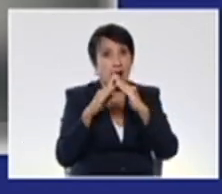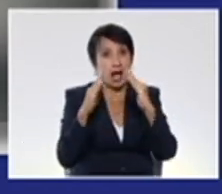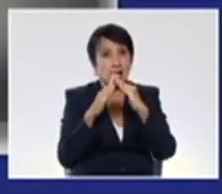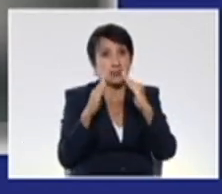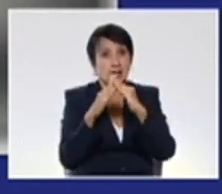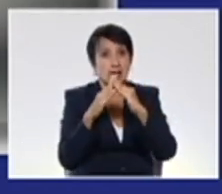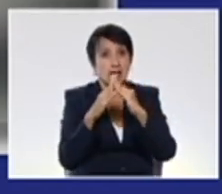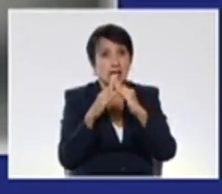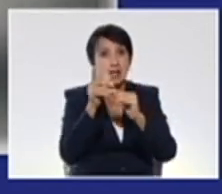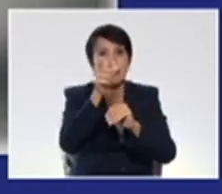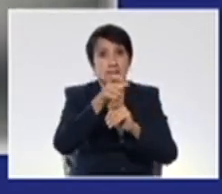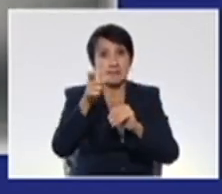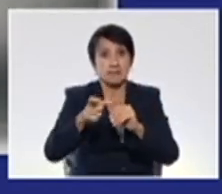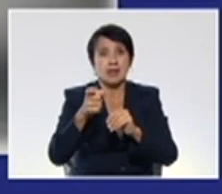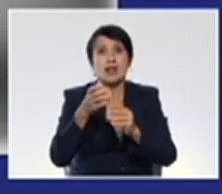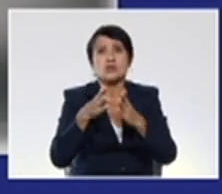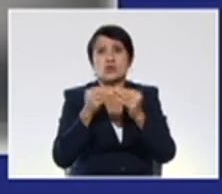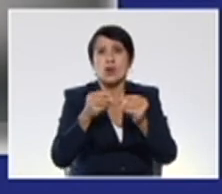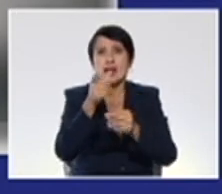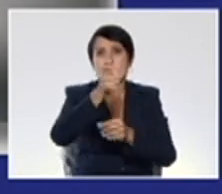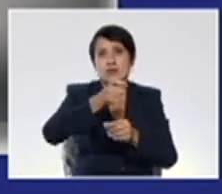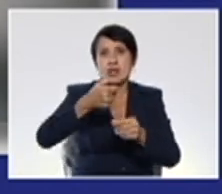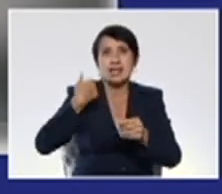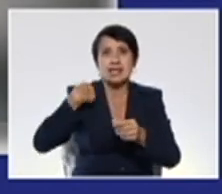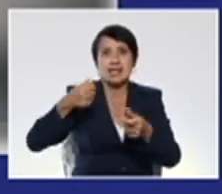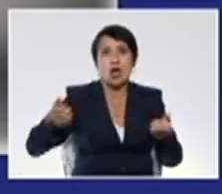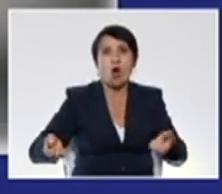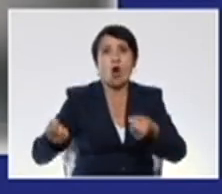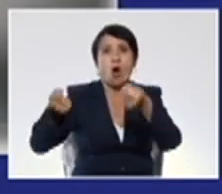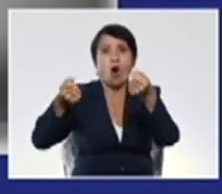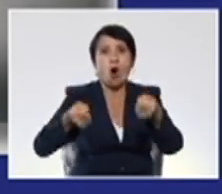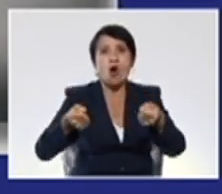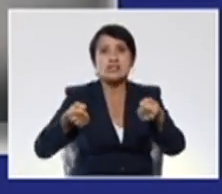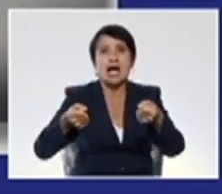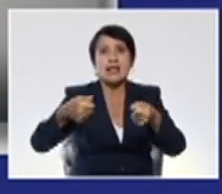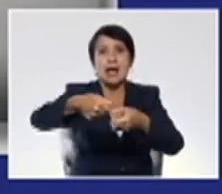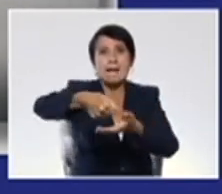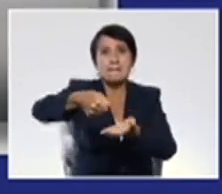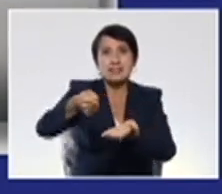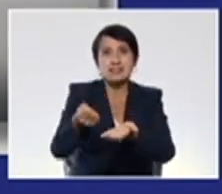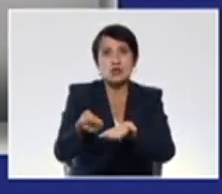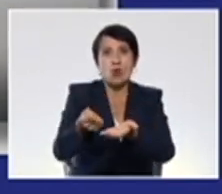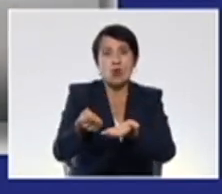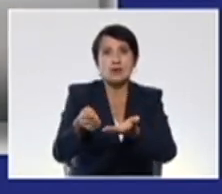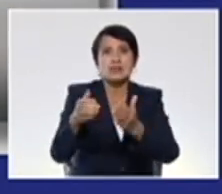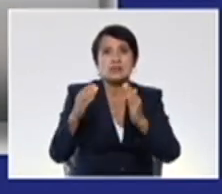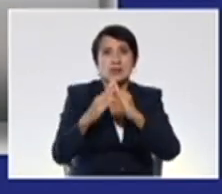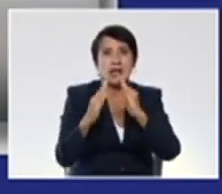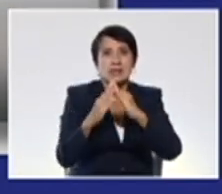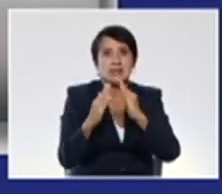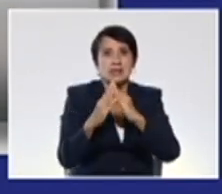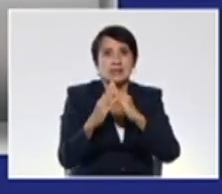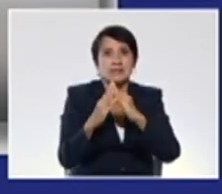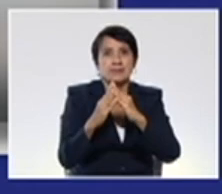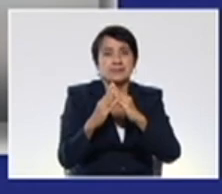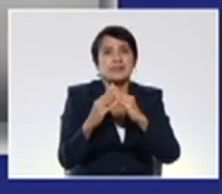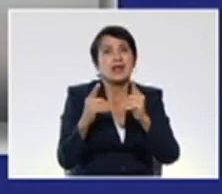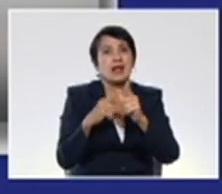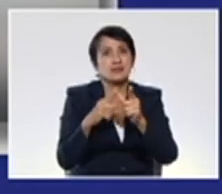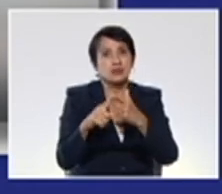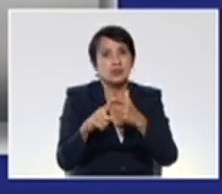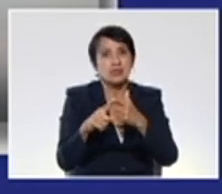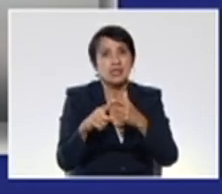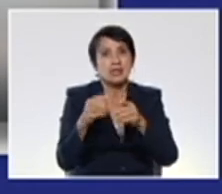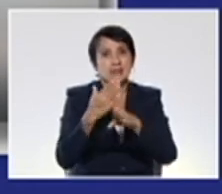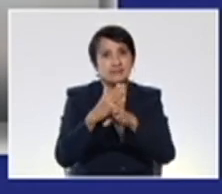Todas las personas tenemos una olla de presión en la casa. Eucalipto se consigue, no es mucho lo que se va. Entonces les